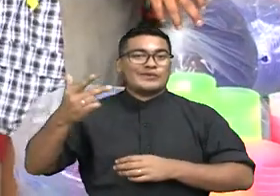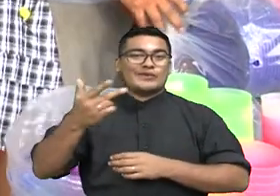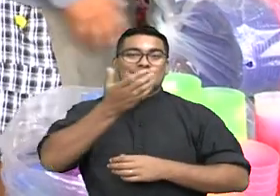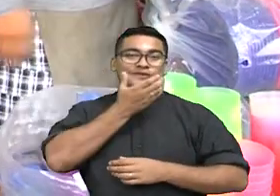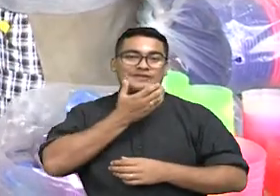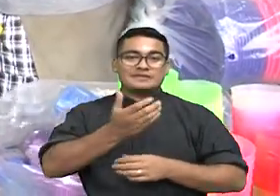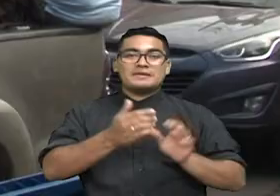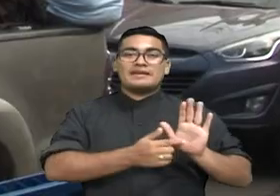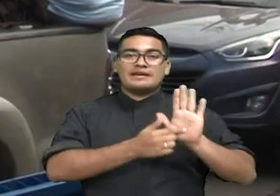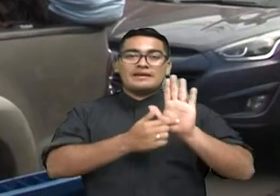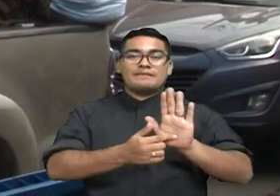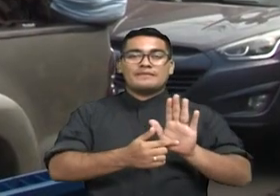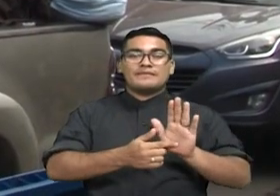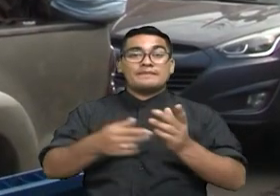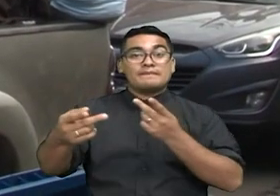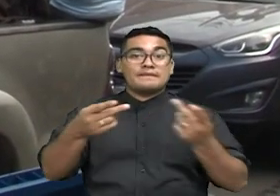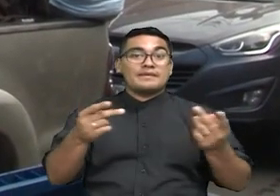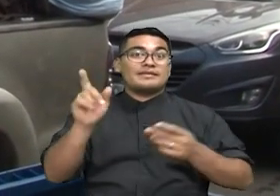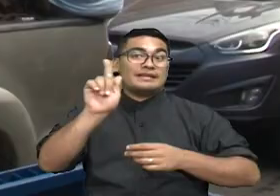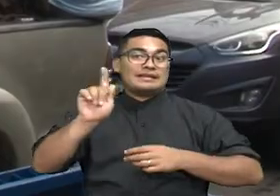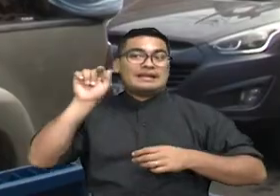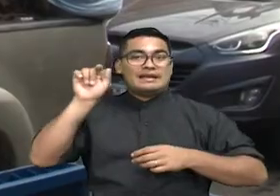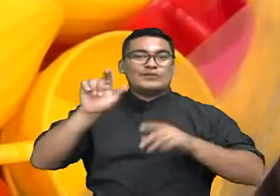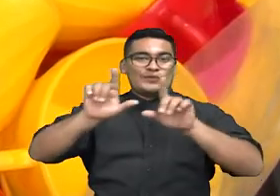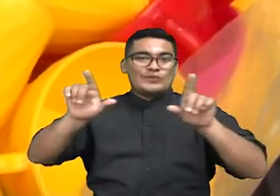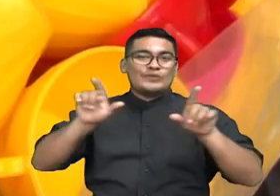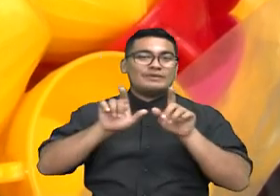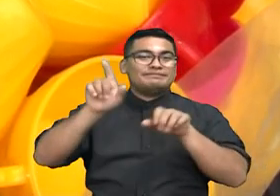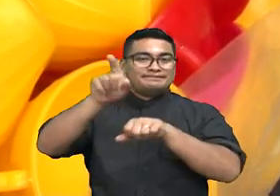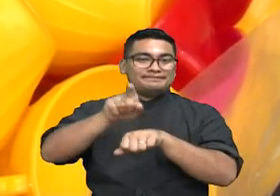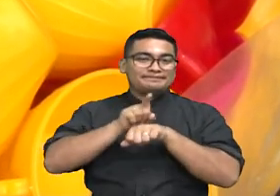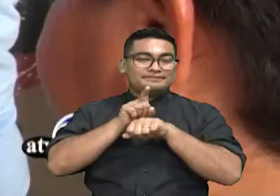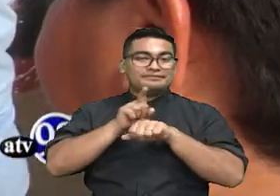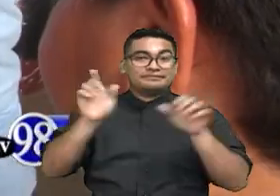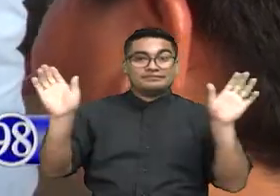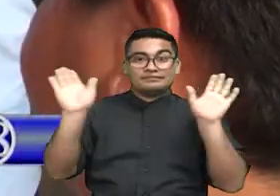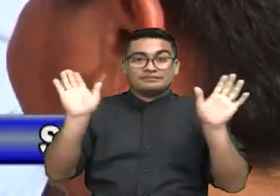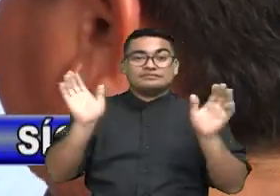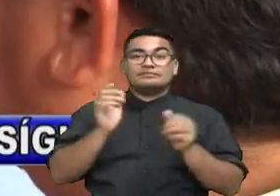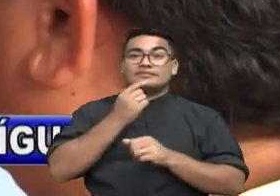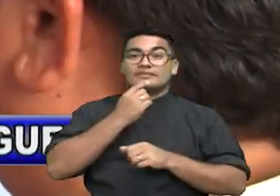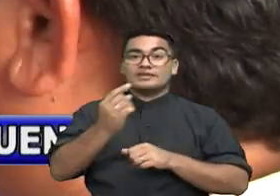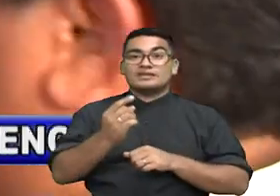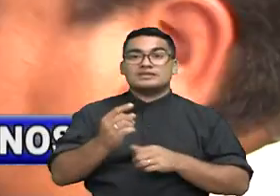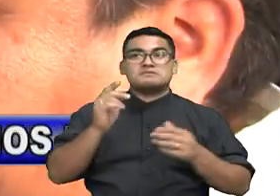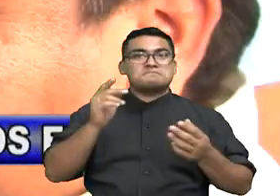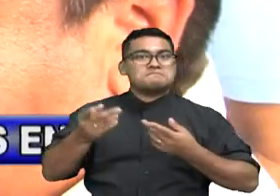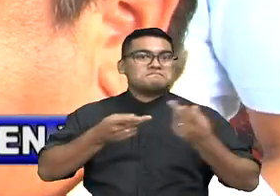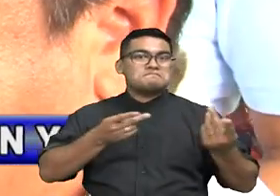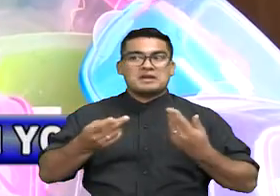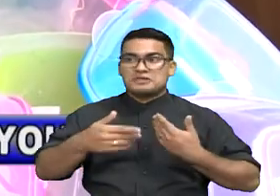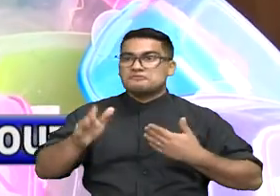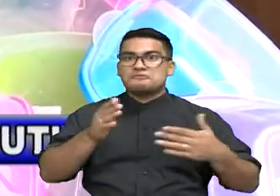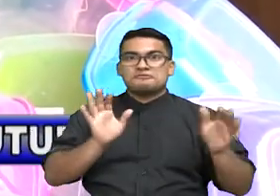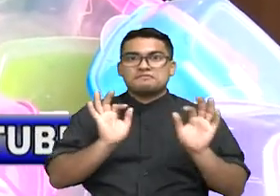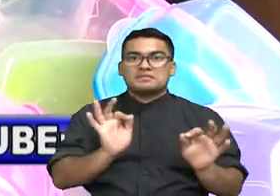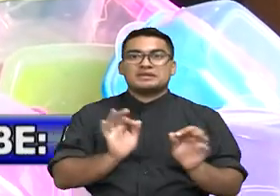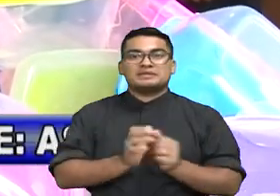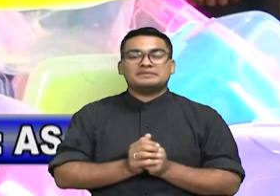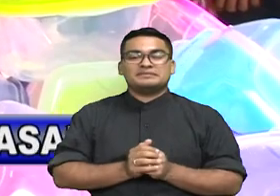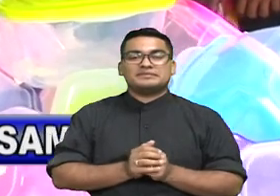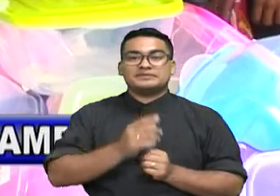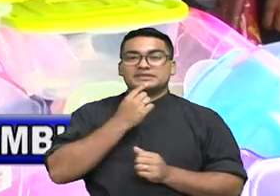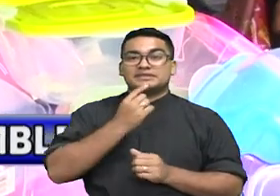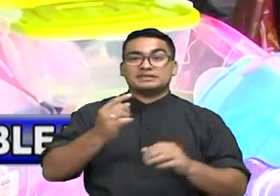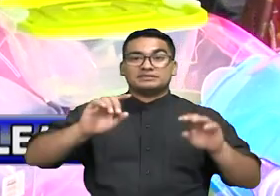Un ejemplo es Comercial La Tía, ubicado en el mercado oriental, donde se reportan excelentes ventas. Aquí